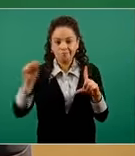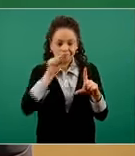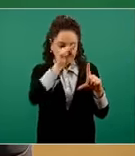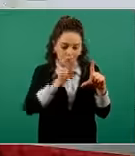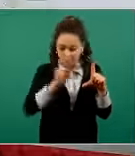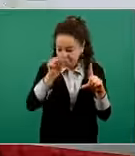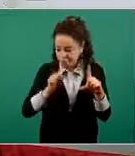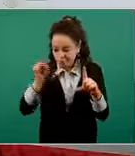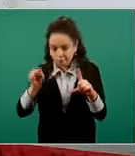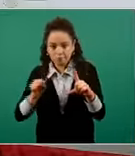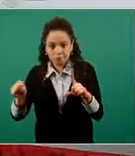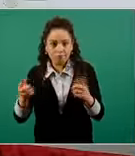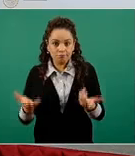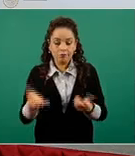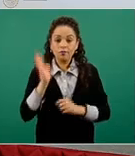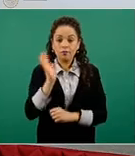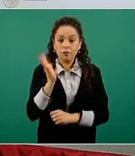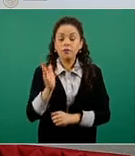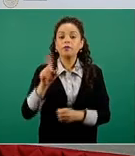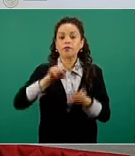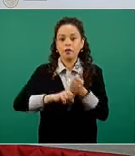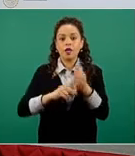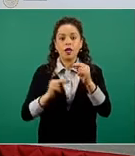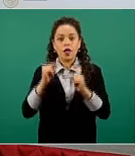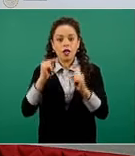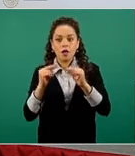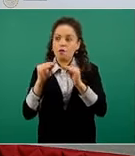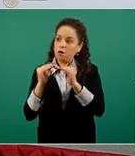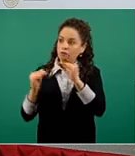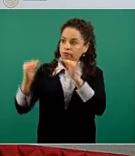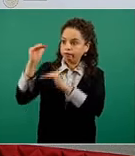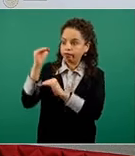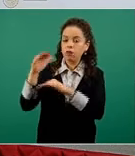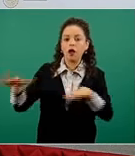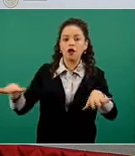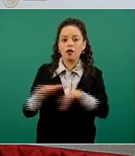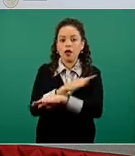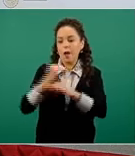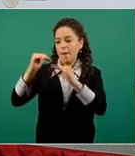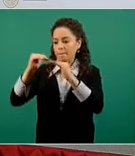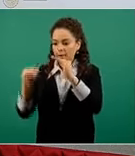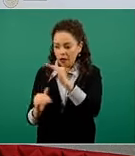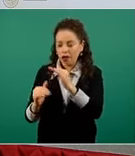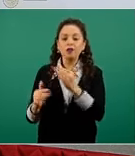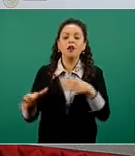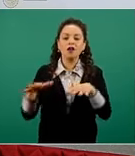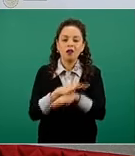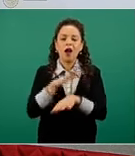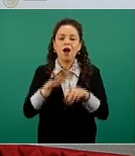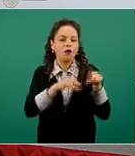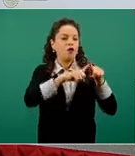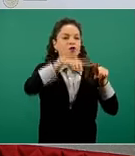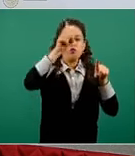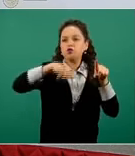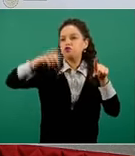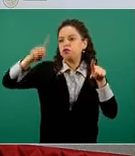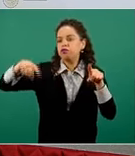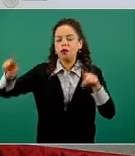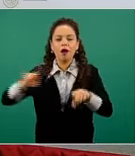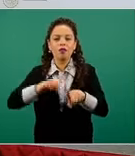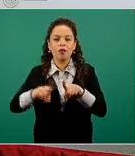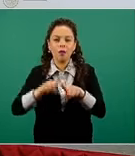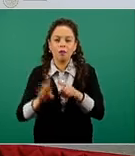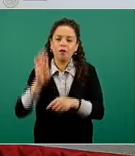han cursado de un nivel mayor a un nivel menor y se han estado moviendo. Pero si esto fuera así y